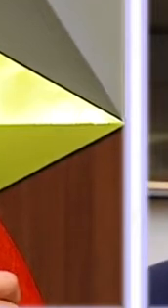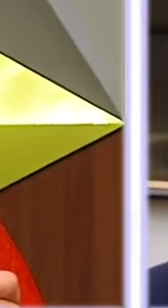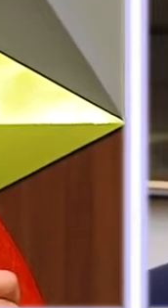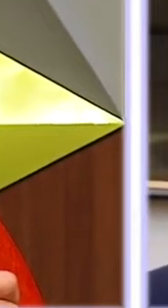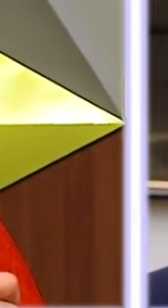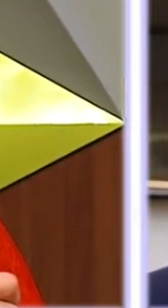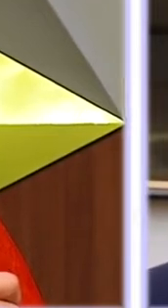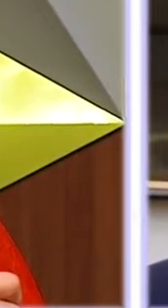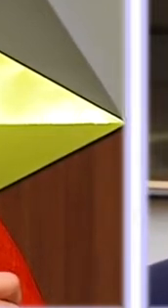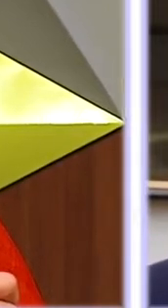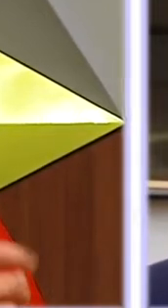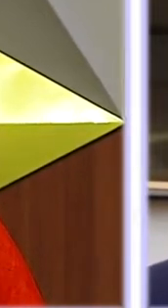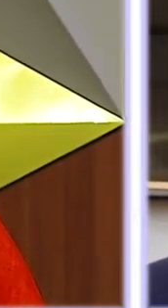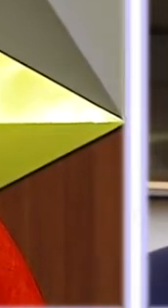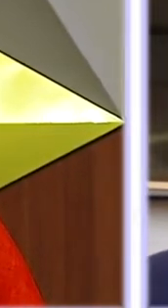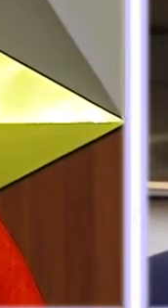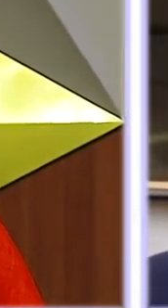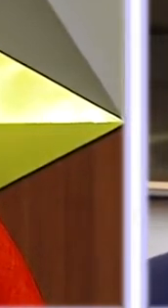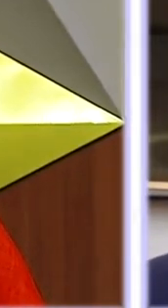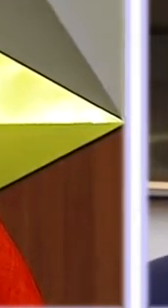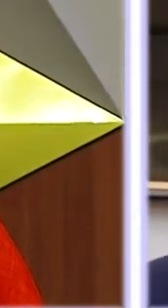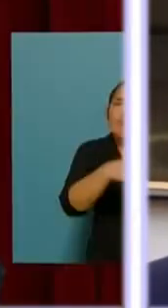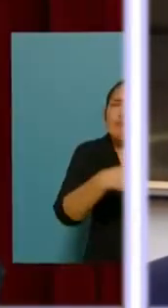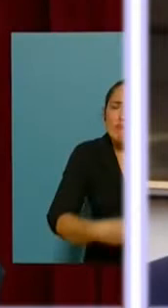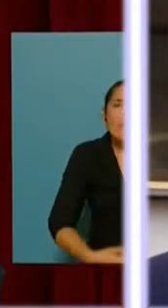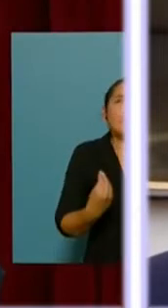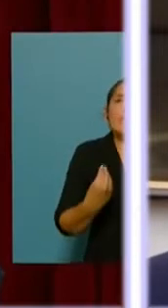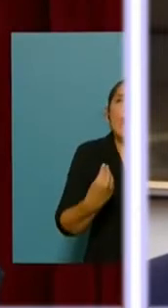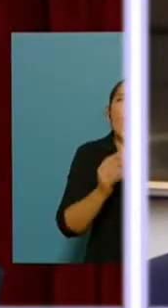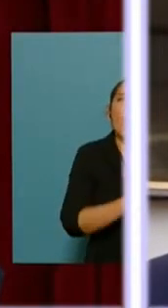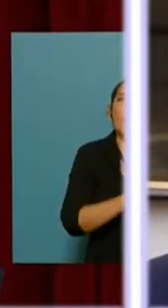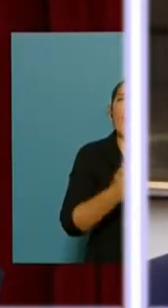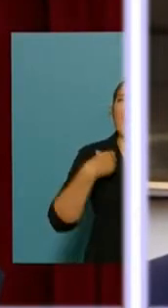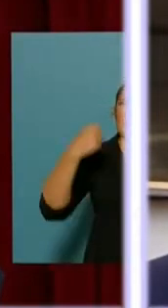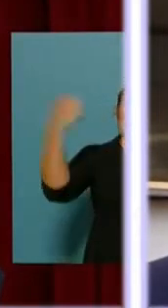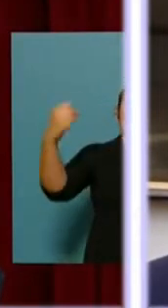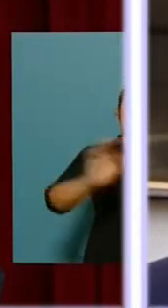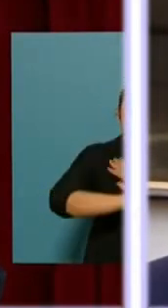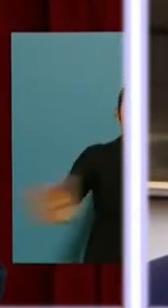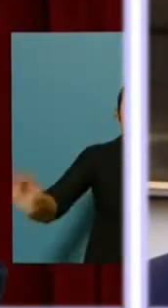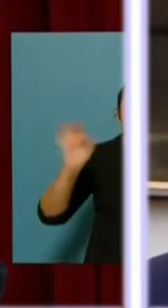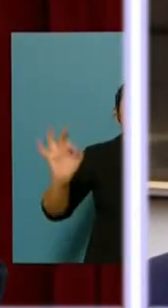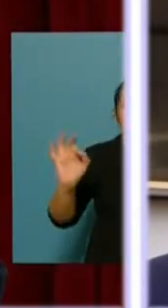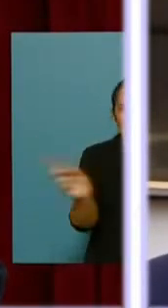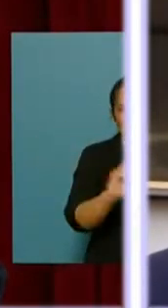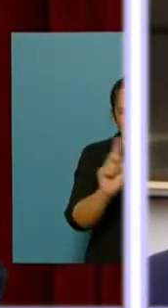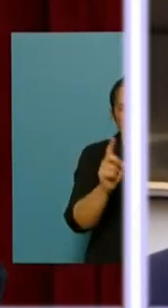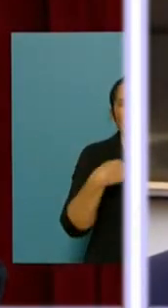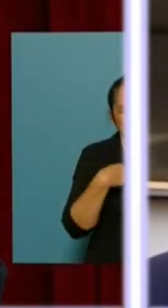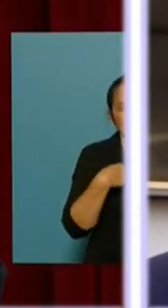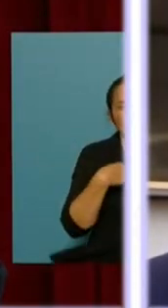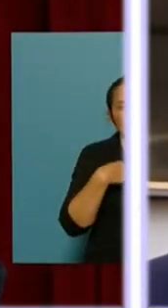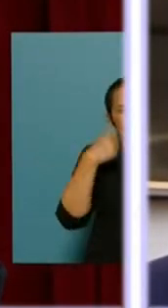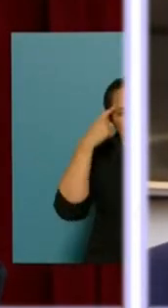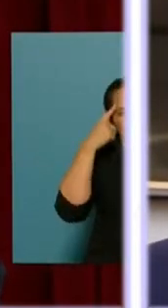discursos especiales que para los especialistas son aquellos discursos que realmente resignifican el escenario